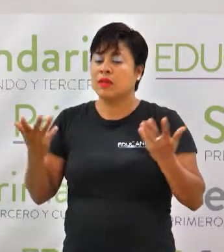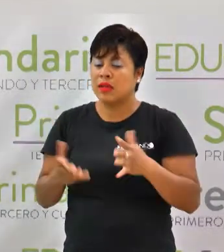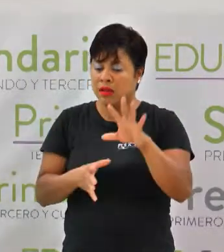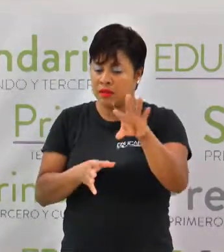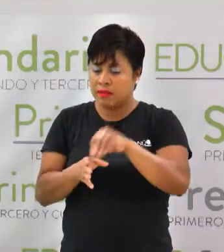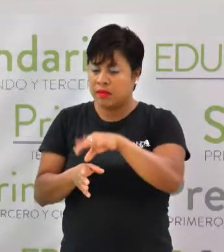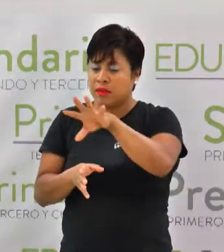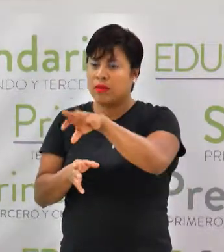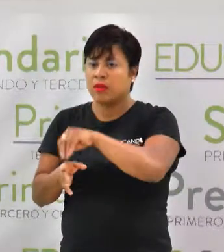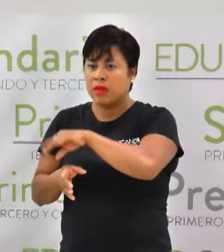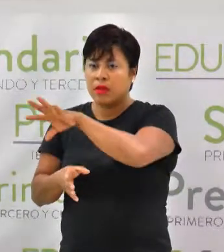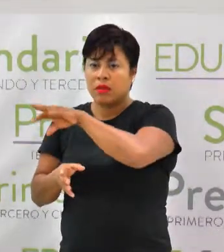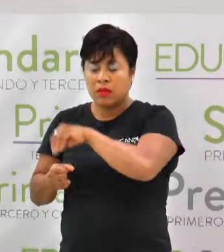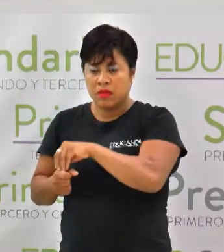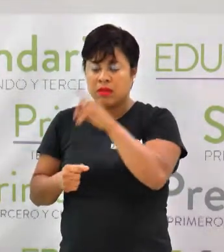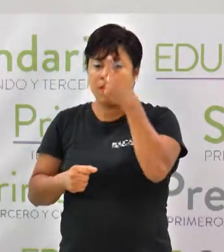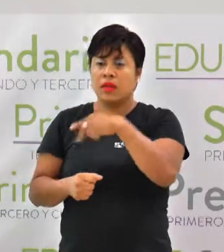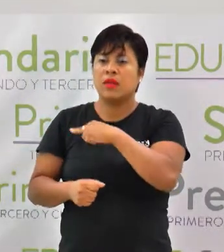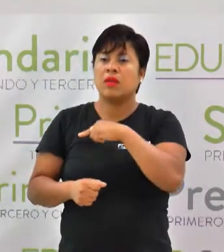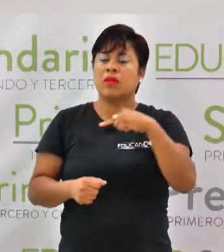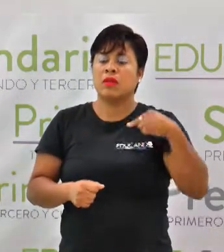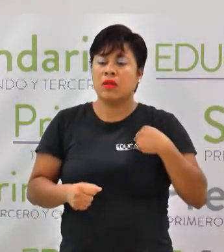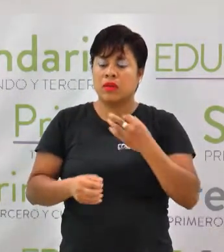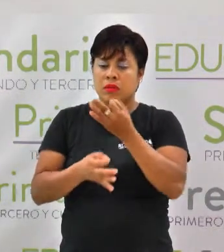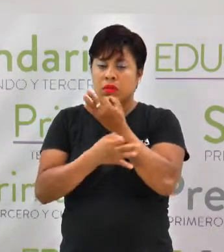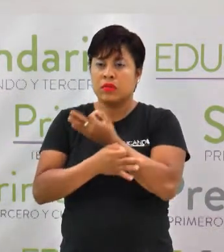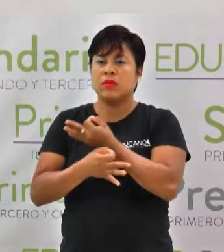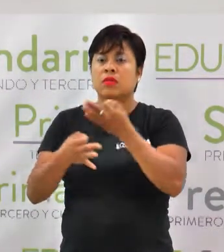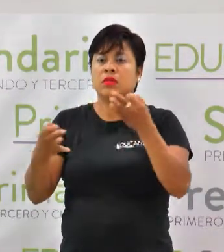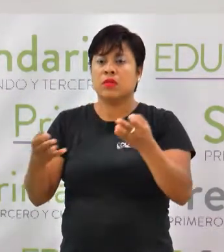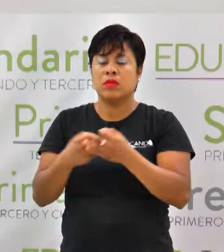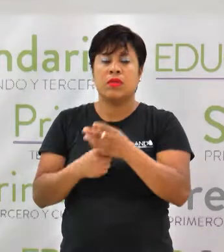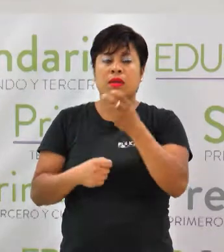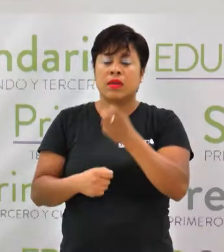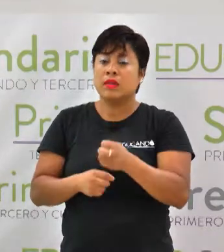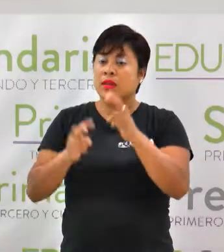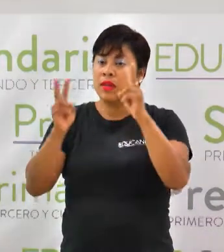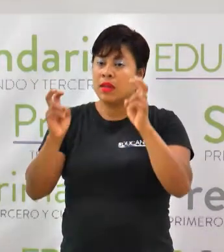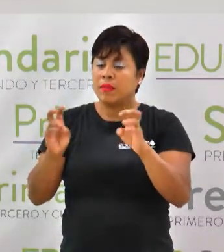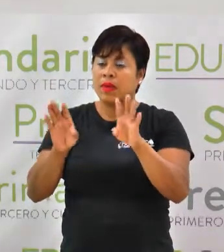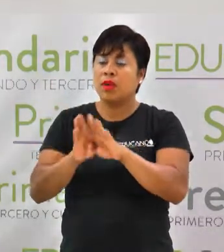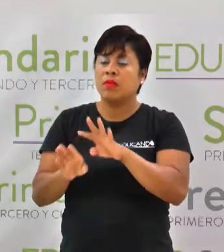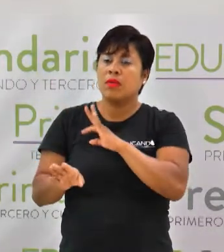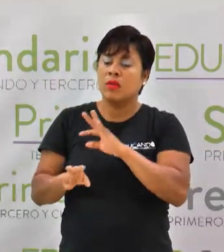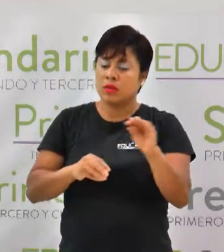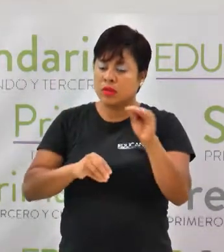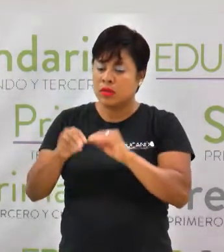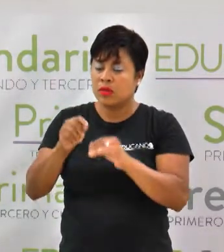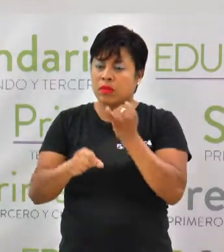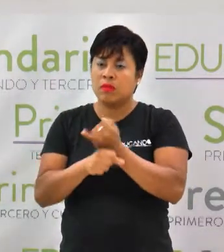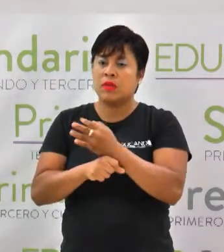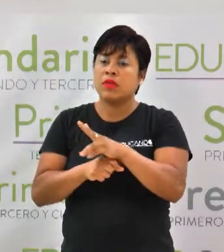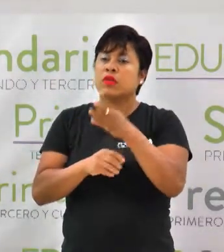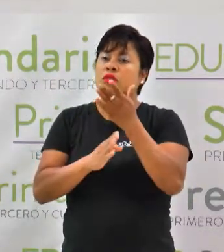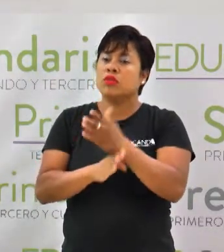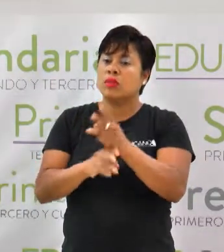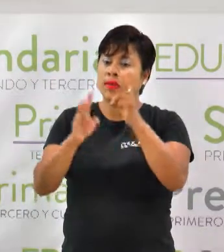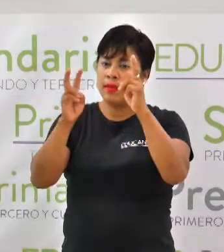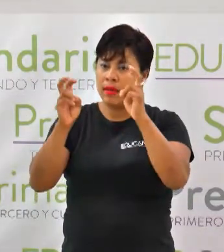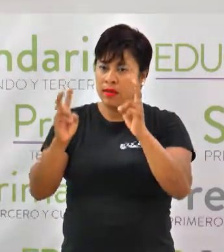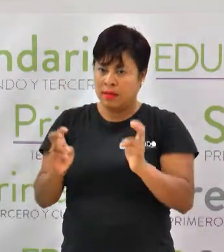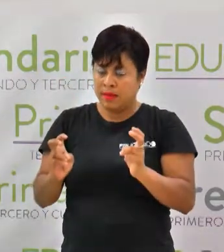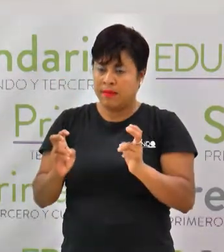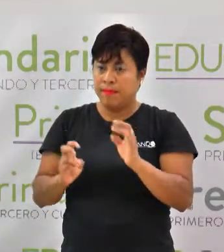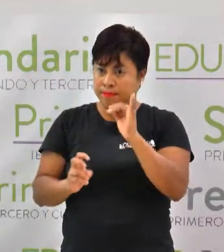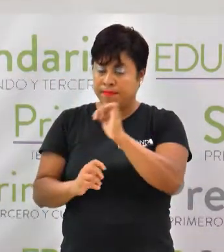ir recopilando para nuestra exposición. Recuerden que el tema de hoy es cómo podemos organizar la exposición de un tema,